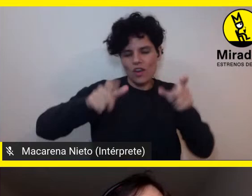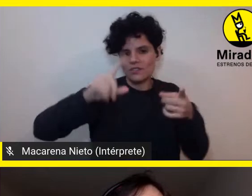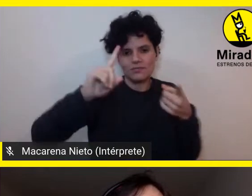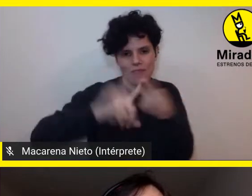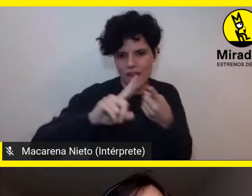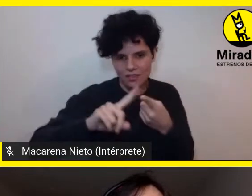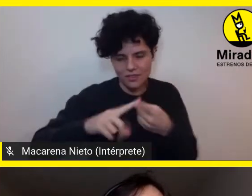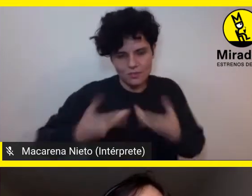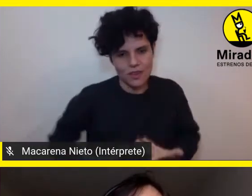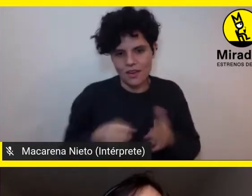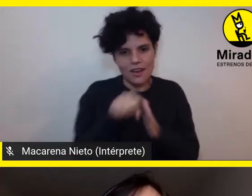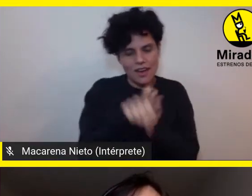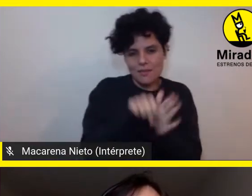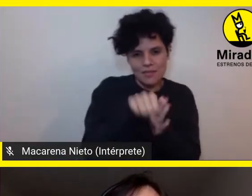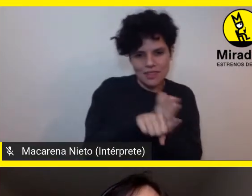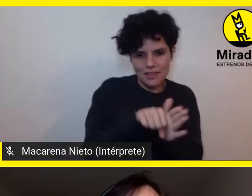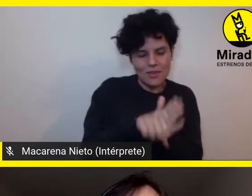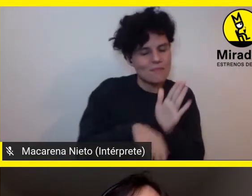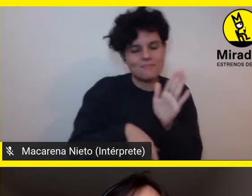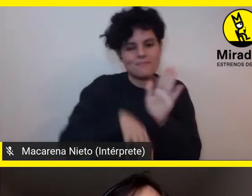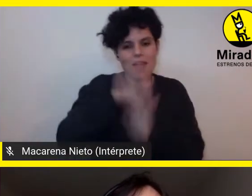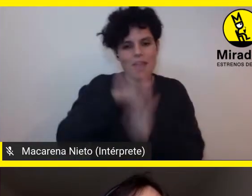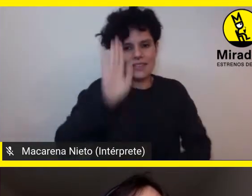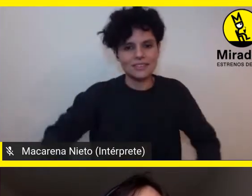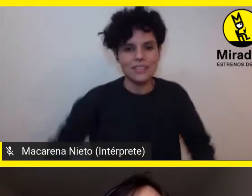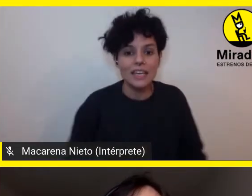participando de la película. Así que